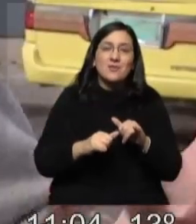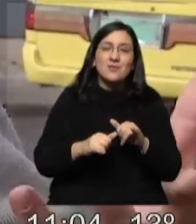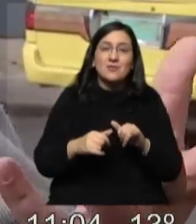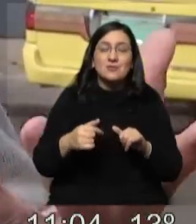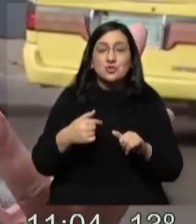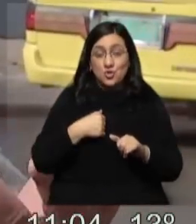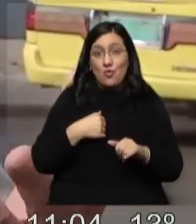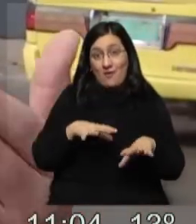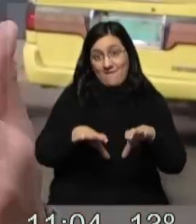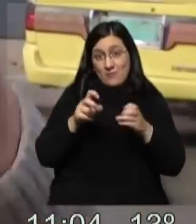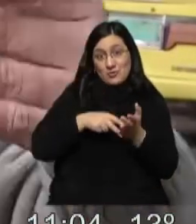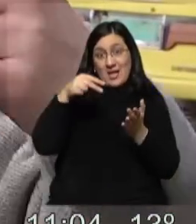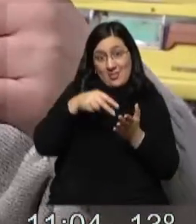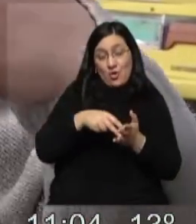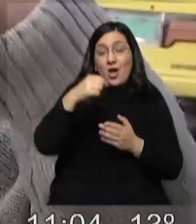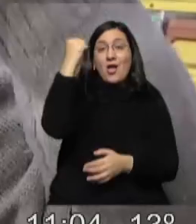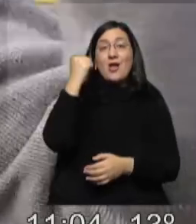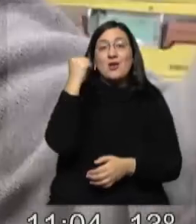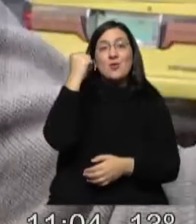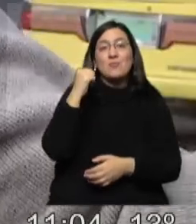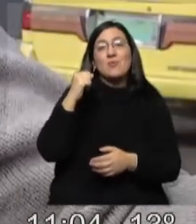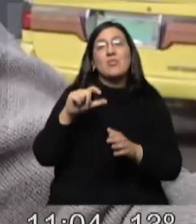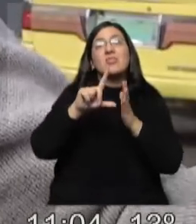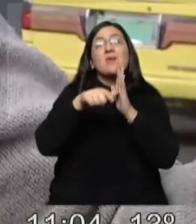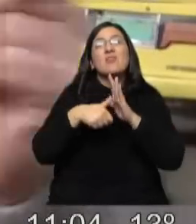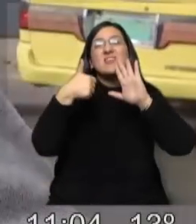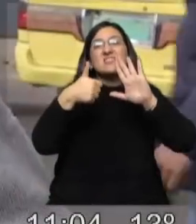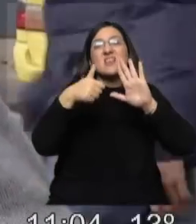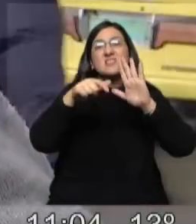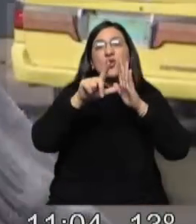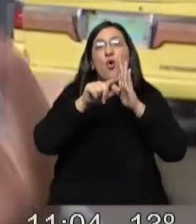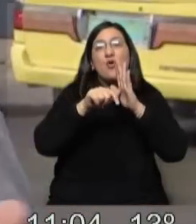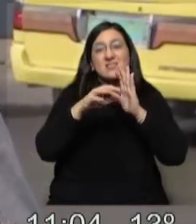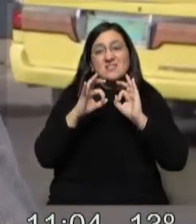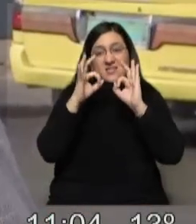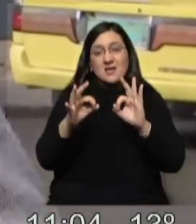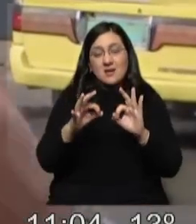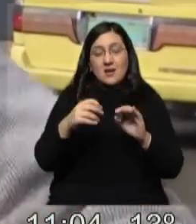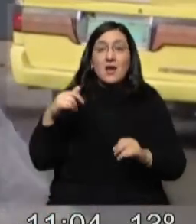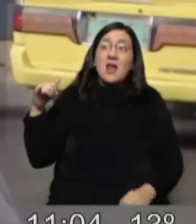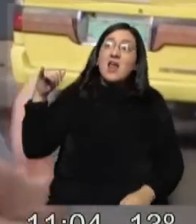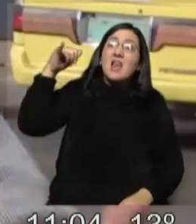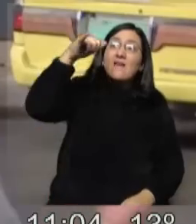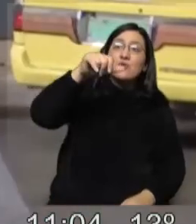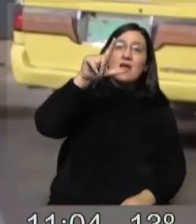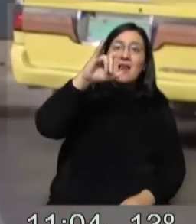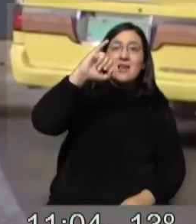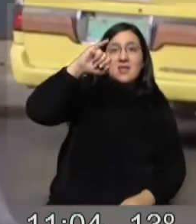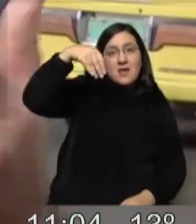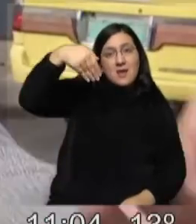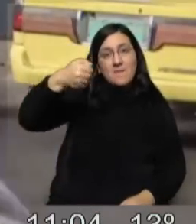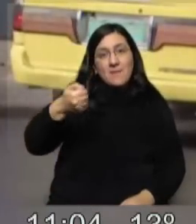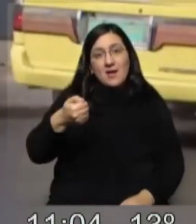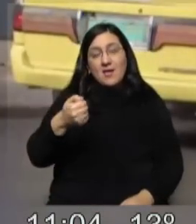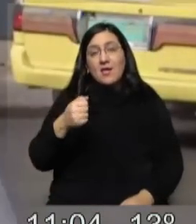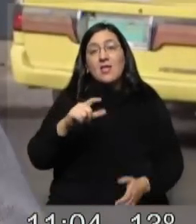que soy salteño, ¿no? El ómnibus me demora 6 horas en llegar a Salto. Sí. El avión a Lima, para los que no han tenido oportunidad de viajar, te